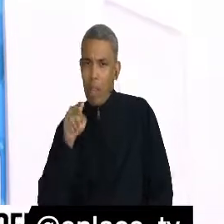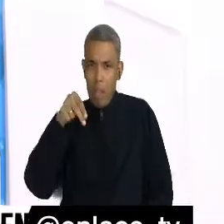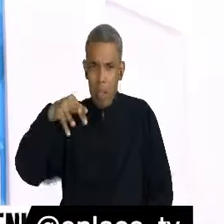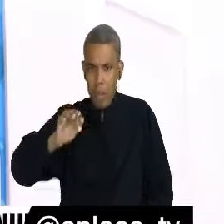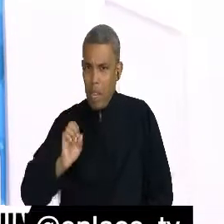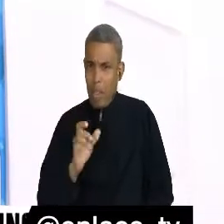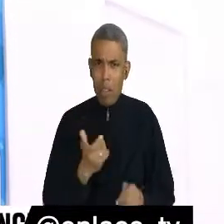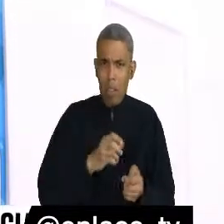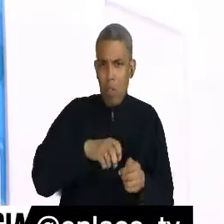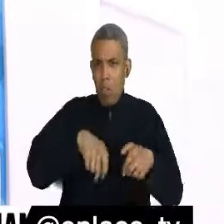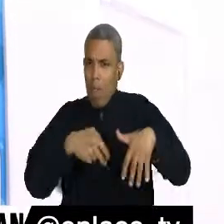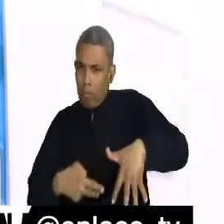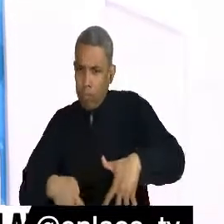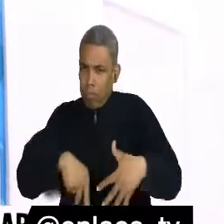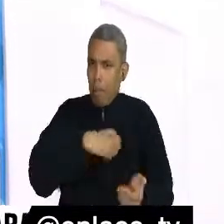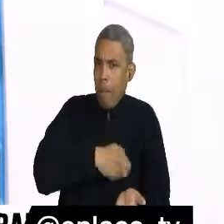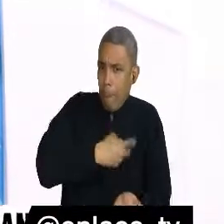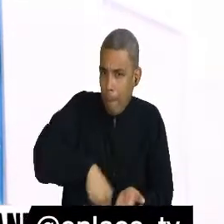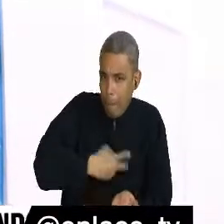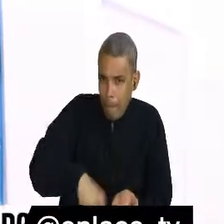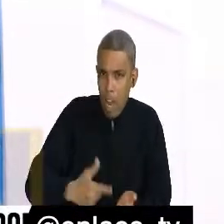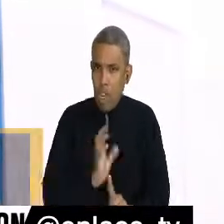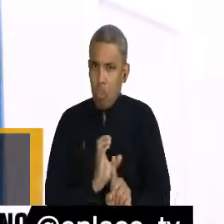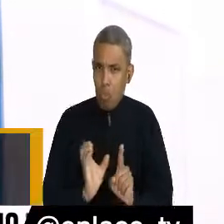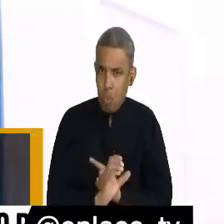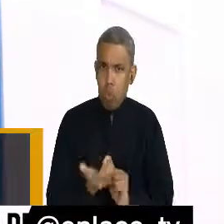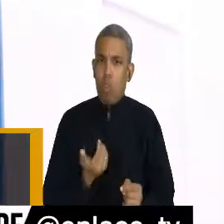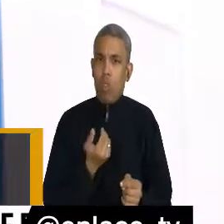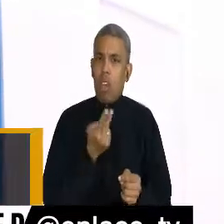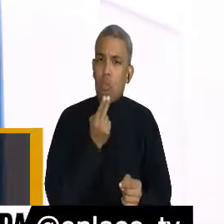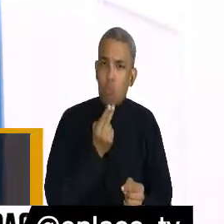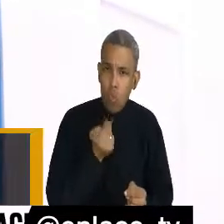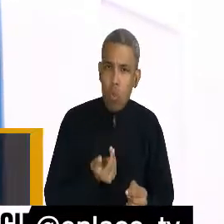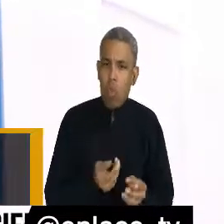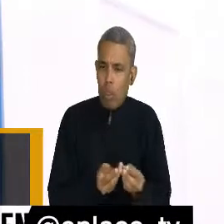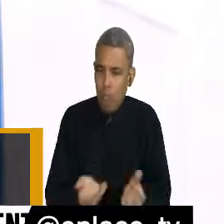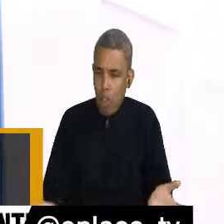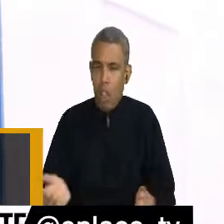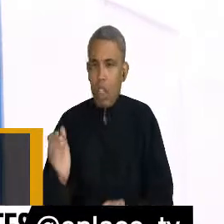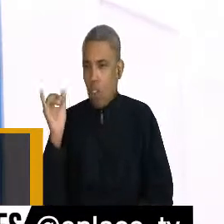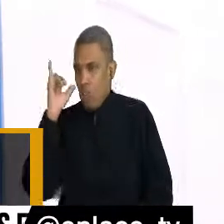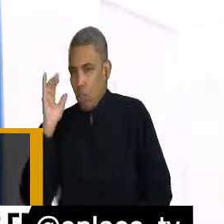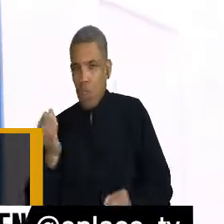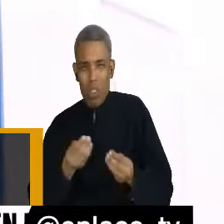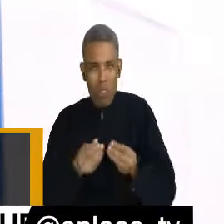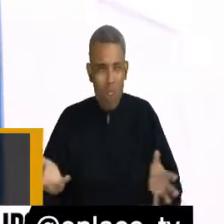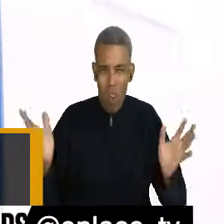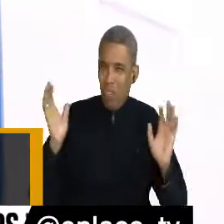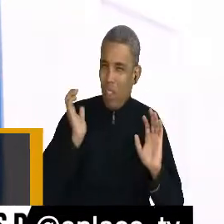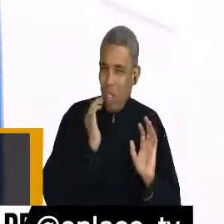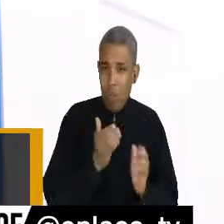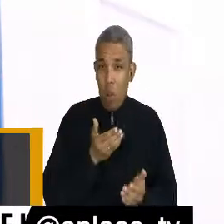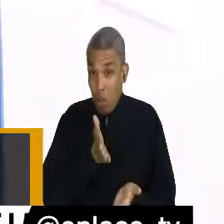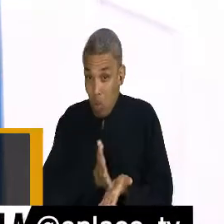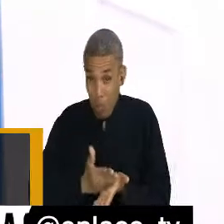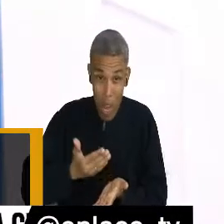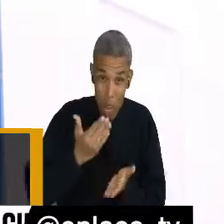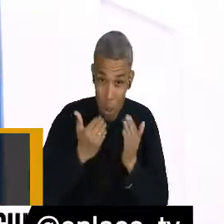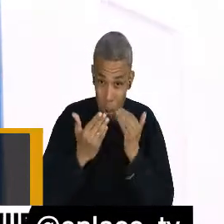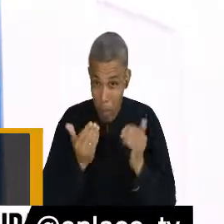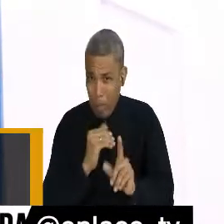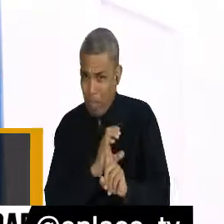muestras folclóricas, muestras culturales, muestras de dulcerías, bebidas artesanales, vamos a tener espacio para los juegos de niños,